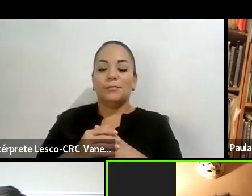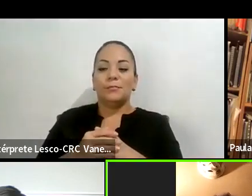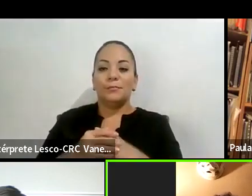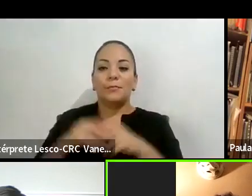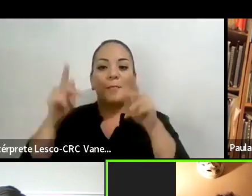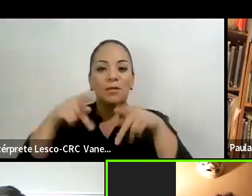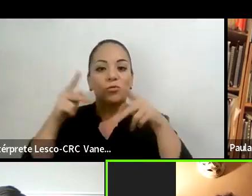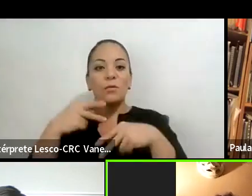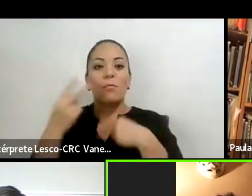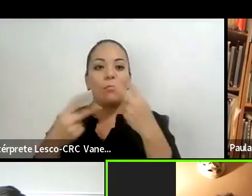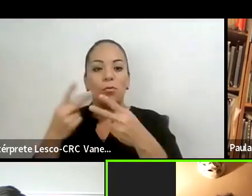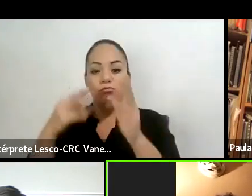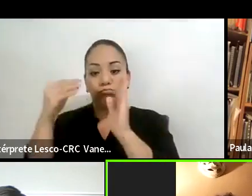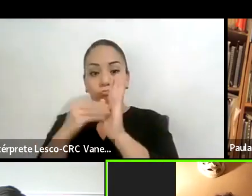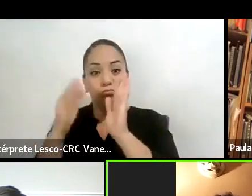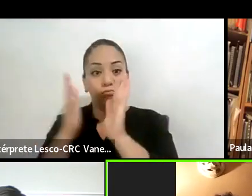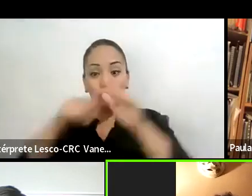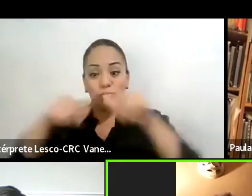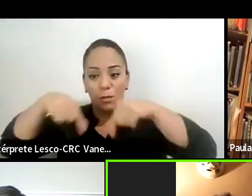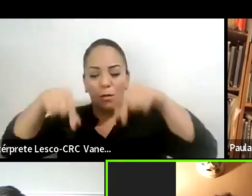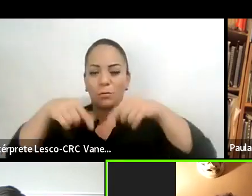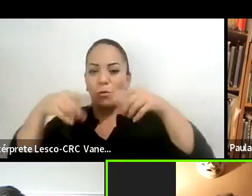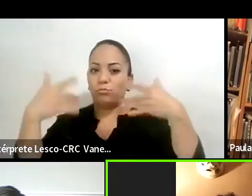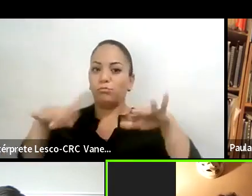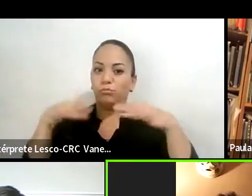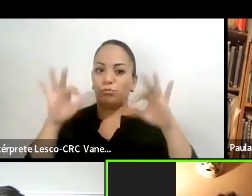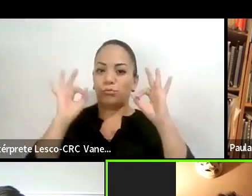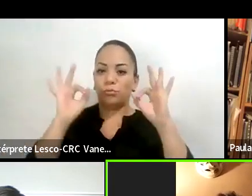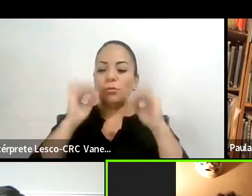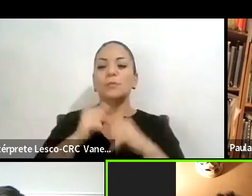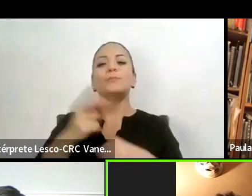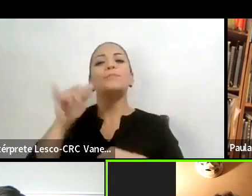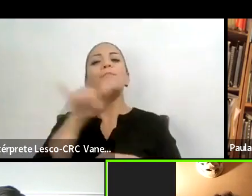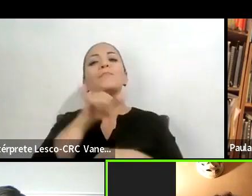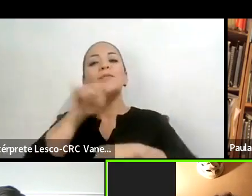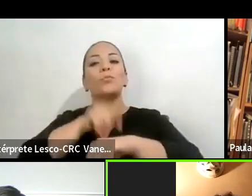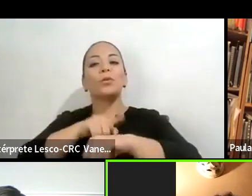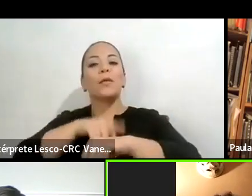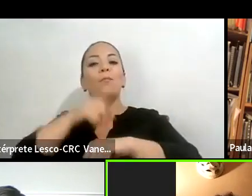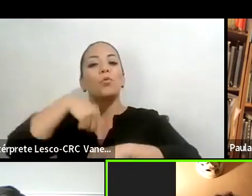pusieron en esa grabación. Pero al mismo tiempo nosotros hemos propuesto